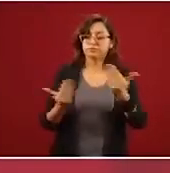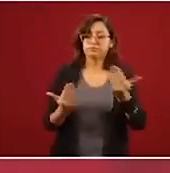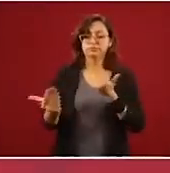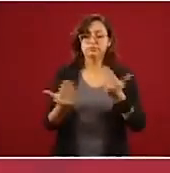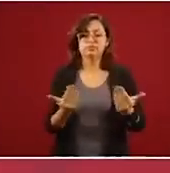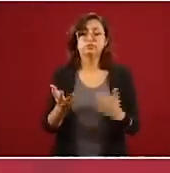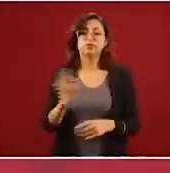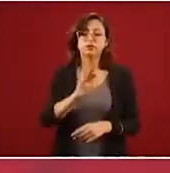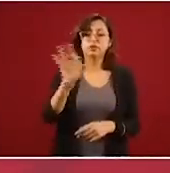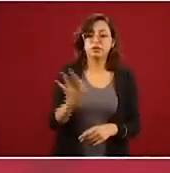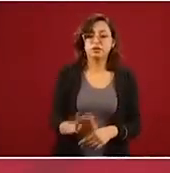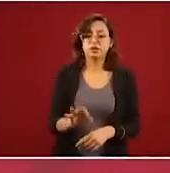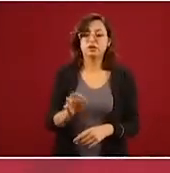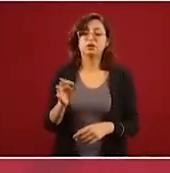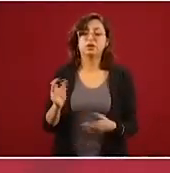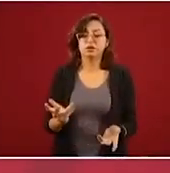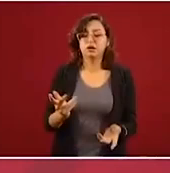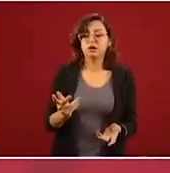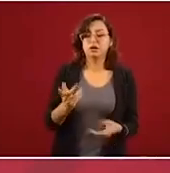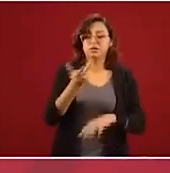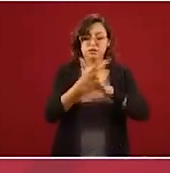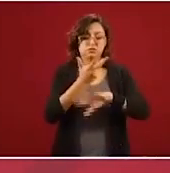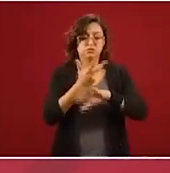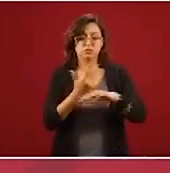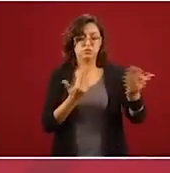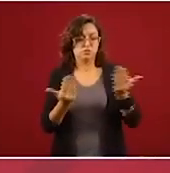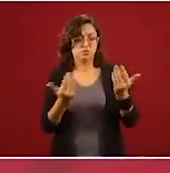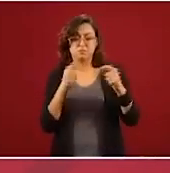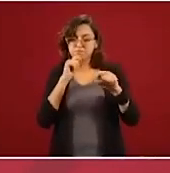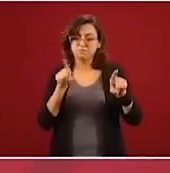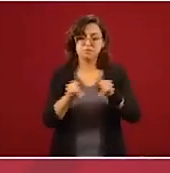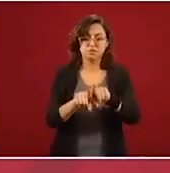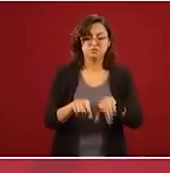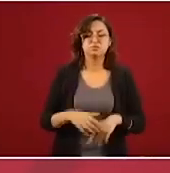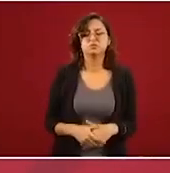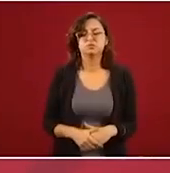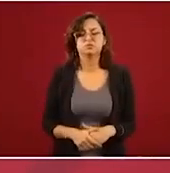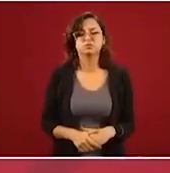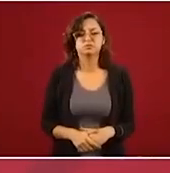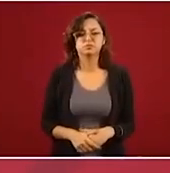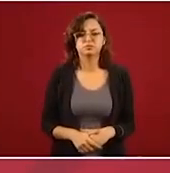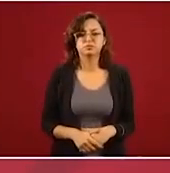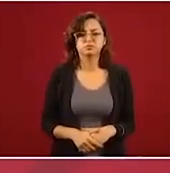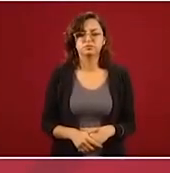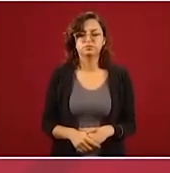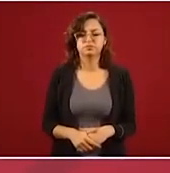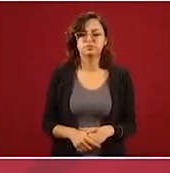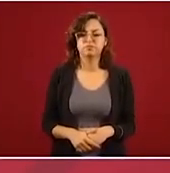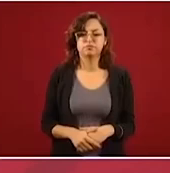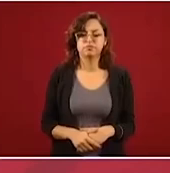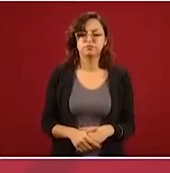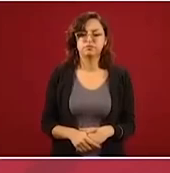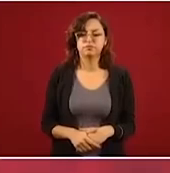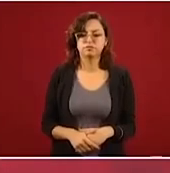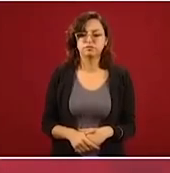las cifras del propio Estados Unidos. Lo mismo podemos decir en